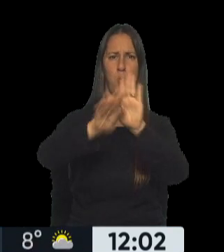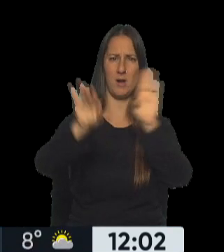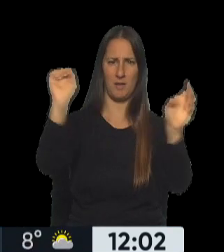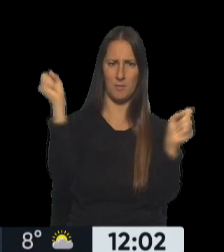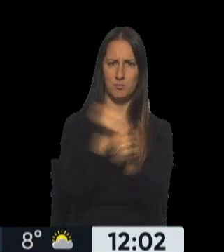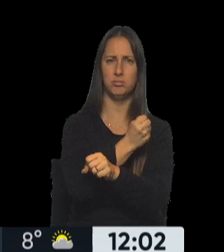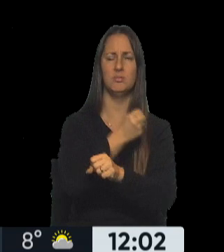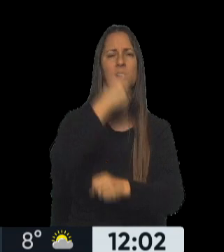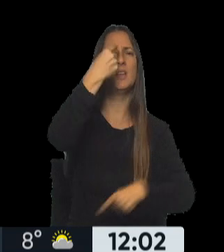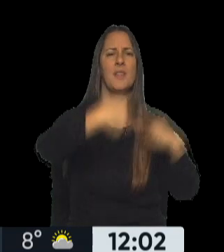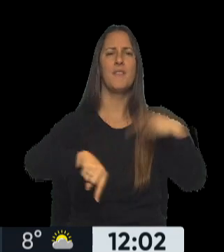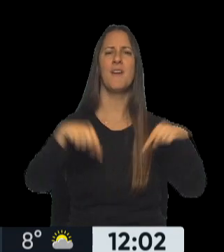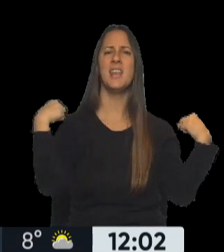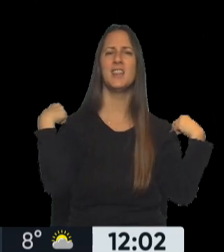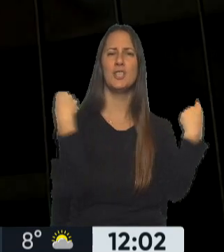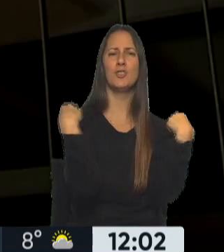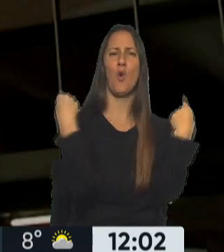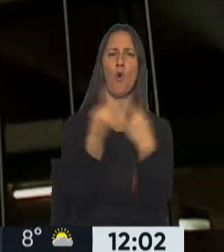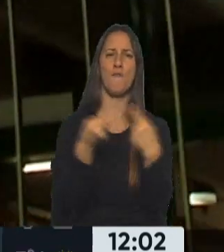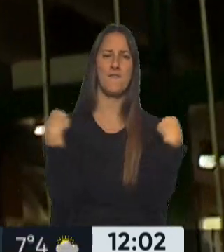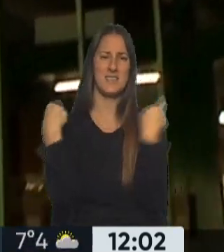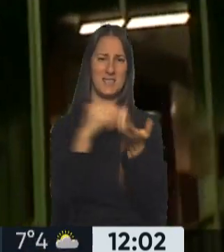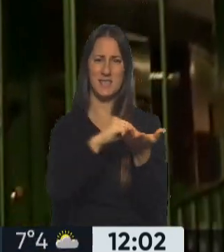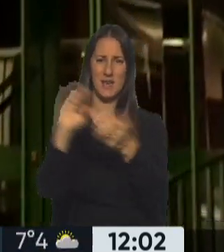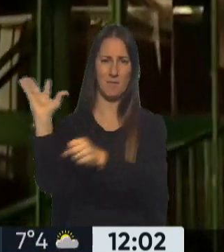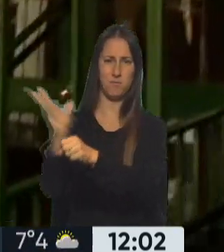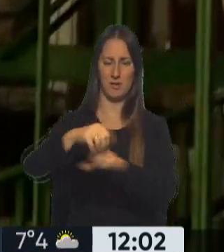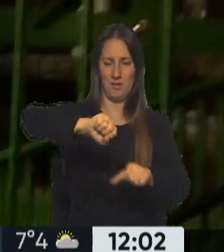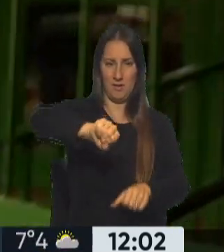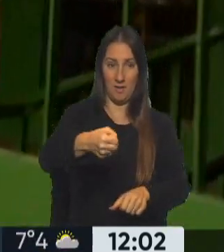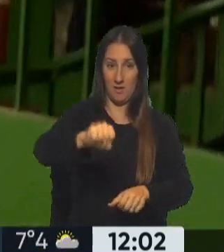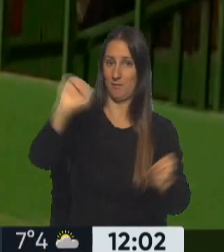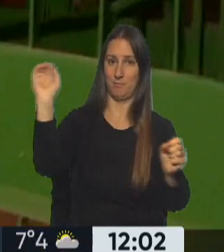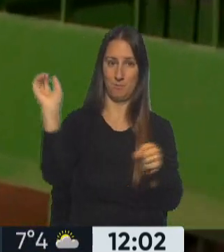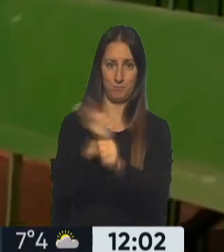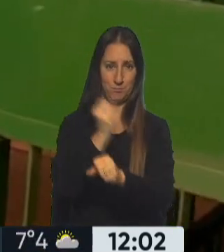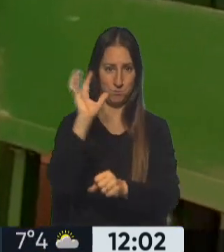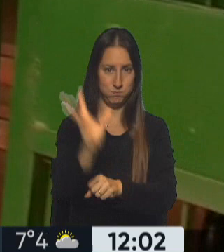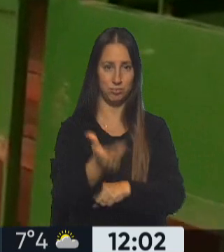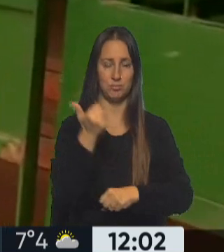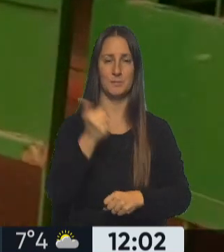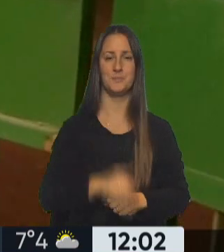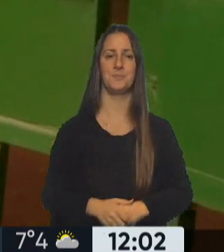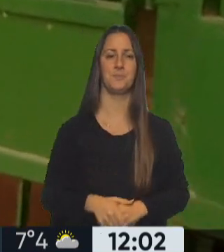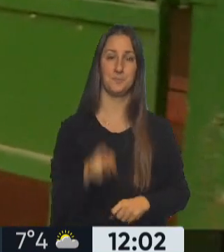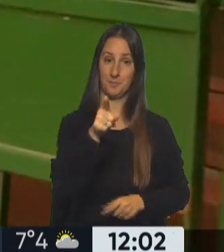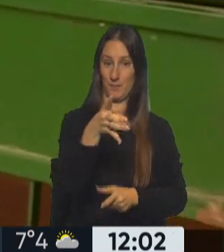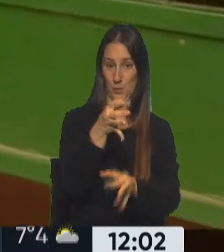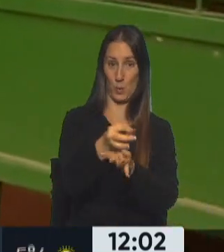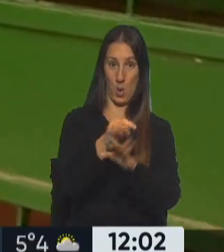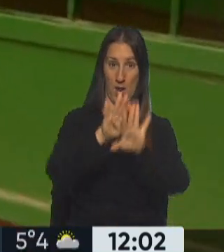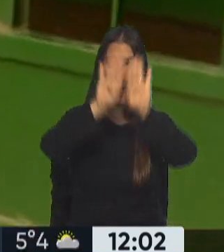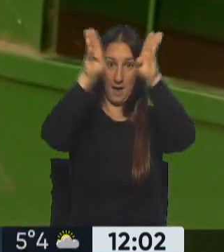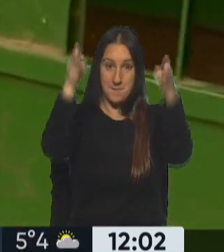rompieron diferentes oficinas se robaron los picaportes Y empezamos a ingresar aquí en lo que es la escuela que en este momento